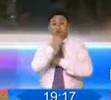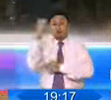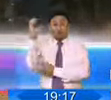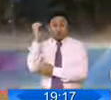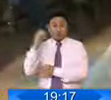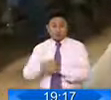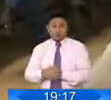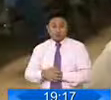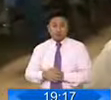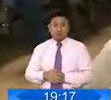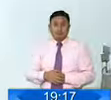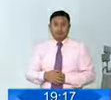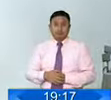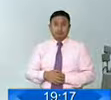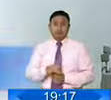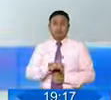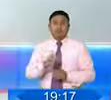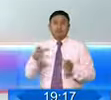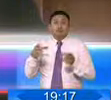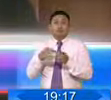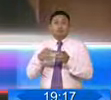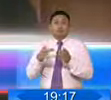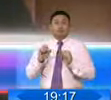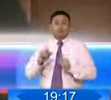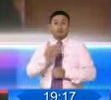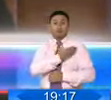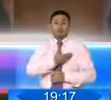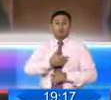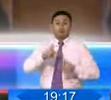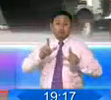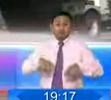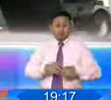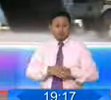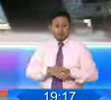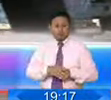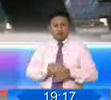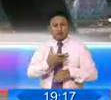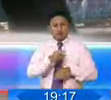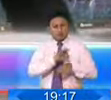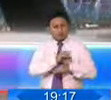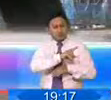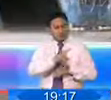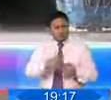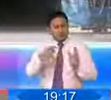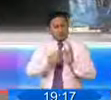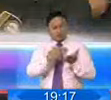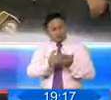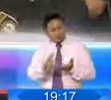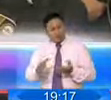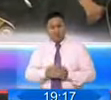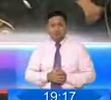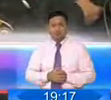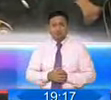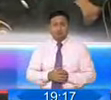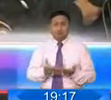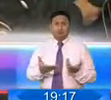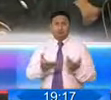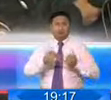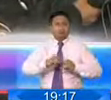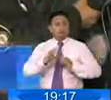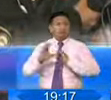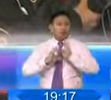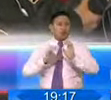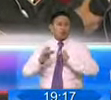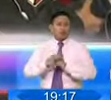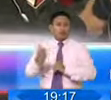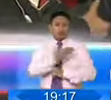Sin descartar desde las cámaras el tratar de convencer al presidente Lenín Moreno para que derogue la tasa. Por supuesto, seguiremos conversando,